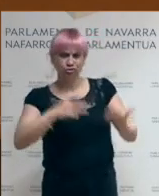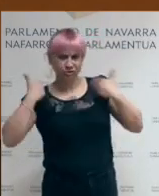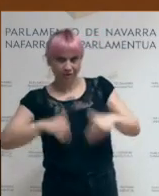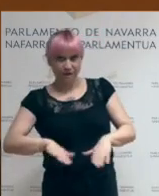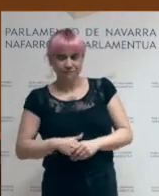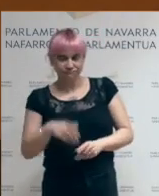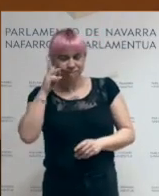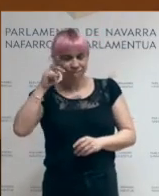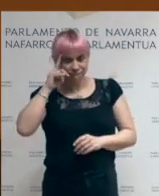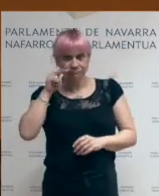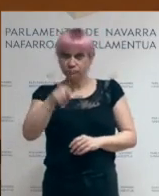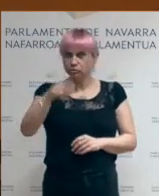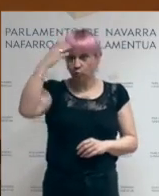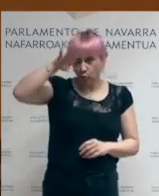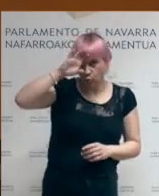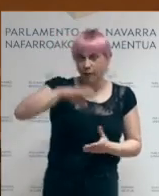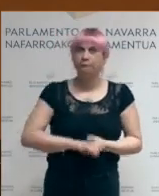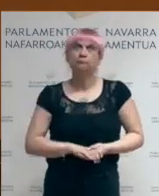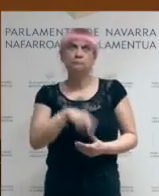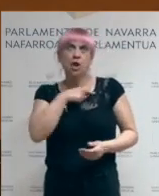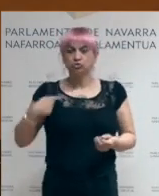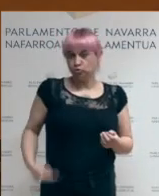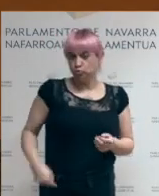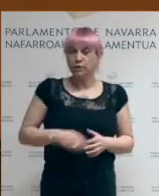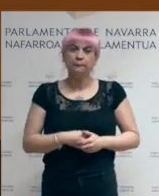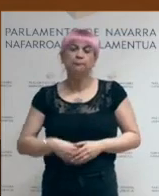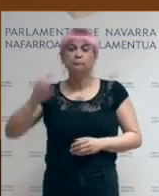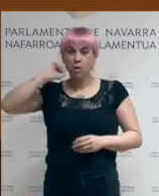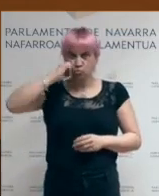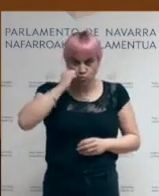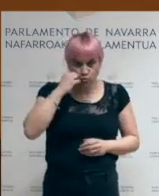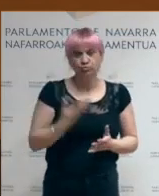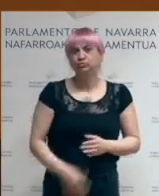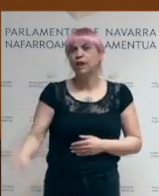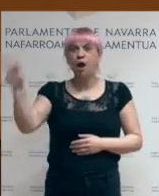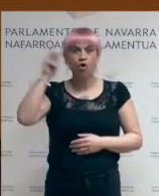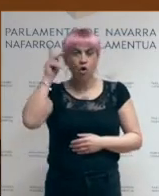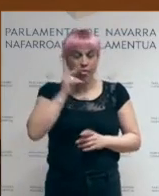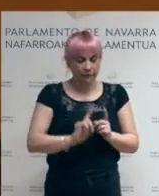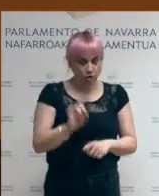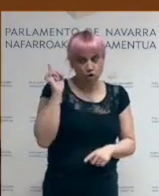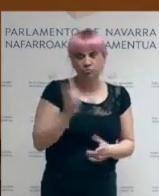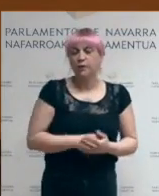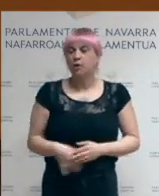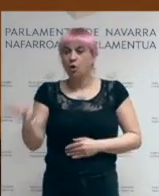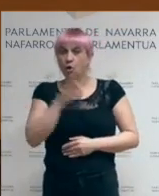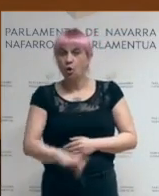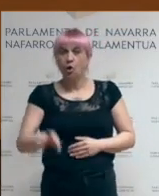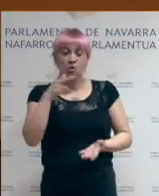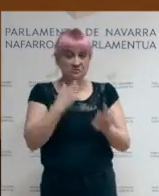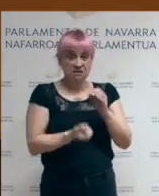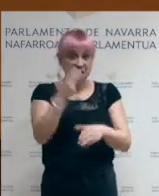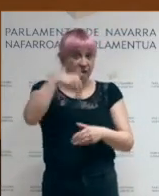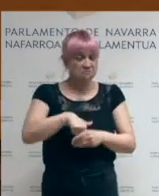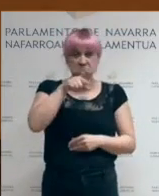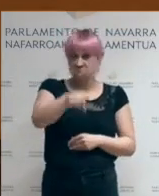Pero eso también sería Cuba, sería China, sería Rusia, sería Corea del Norte con su amado líder, o sería Irán, donde cuelgan a las